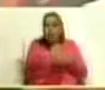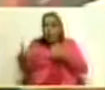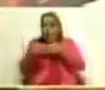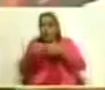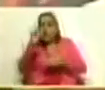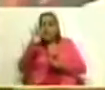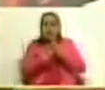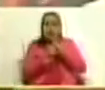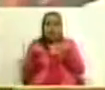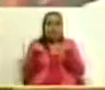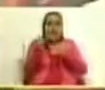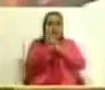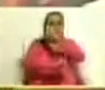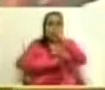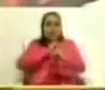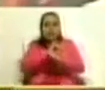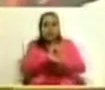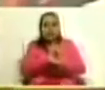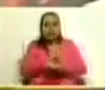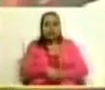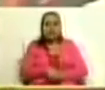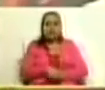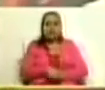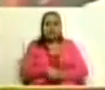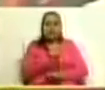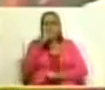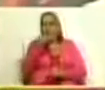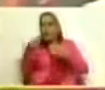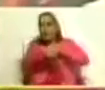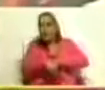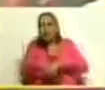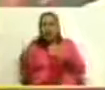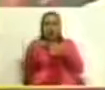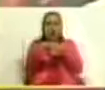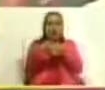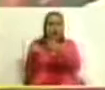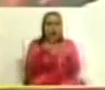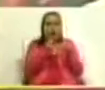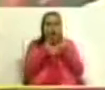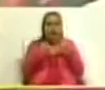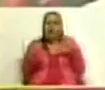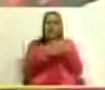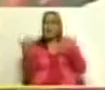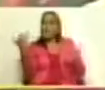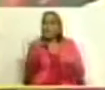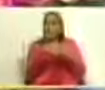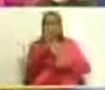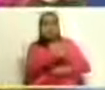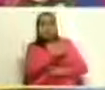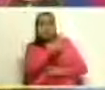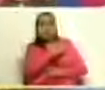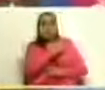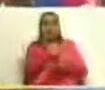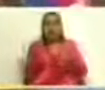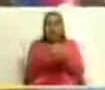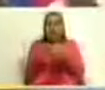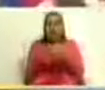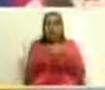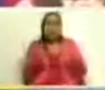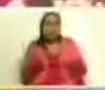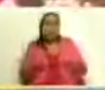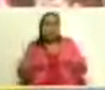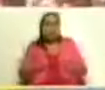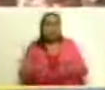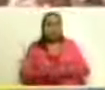Fondo Monetario Internacional, contra el neoliberalismo, contra los apellidos, contra las oligarquías.